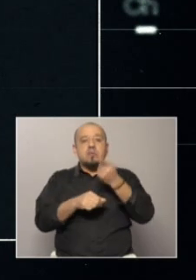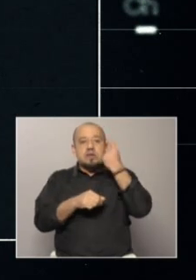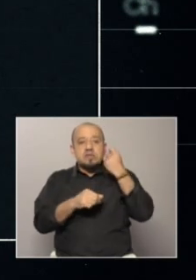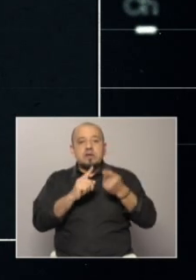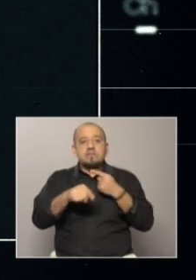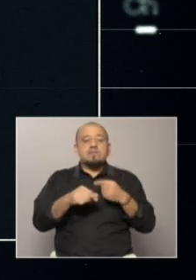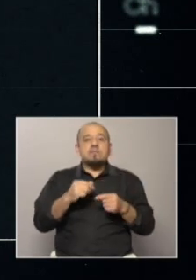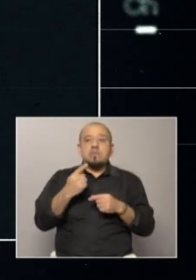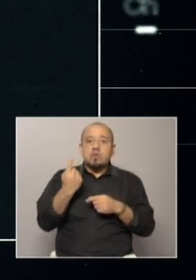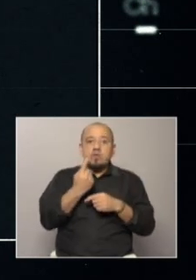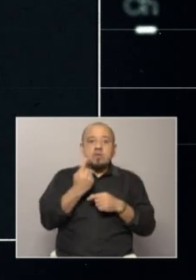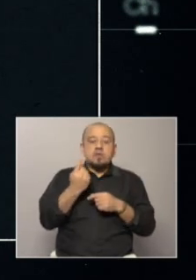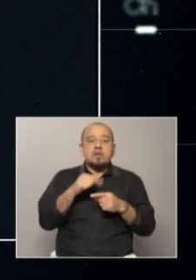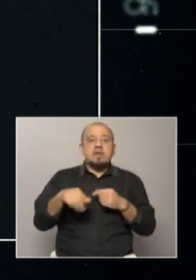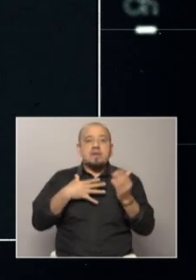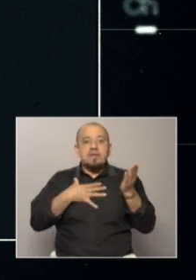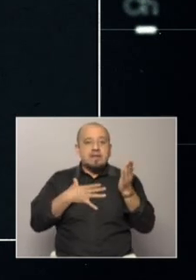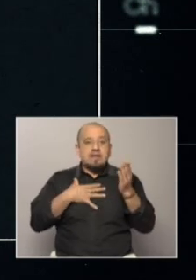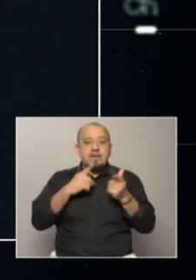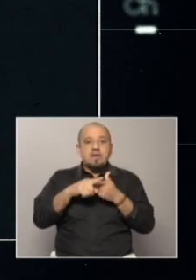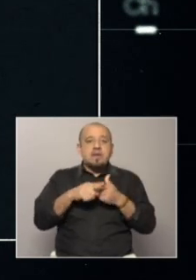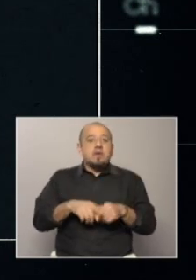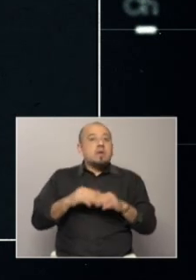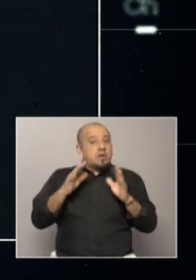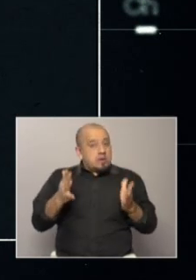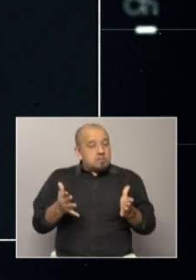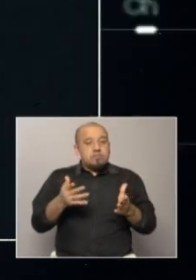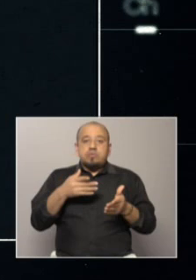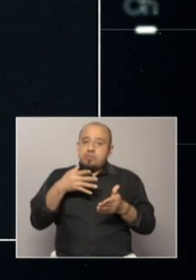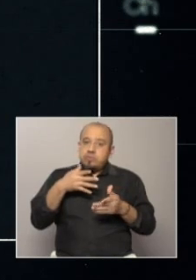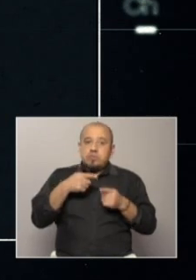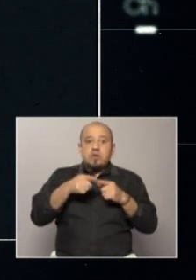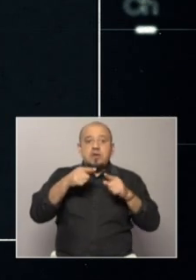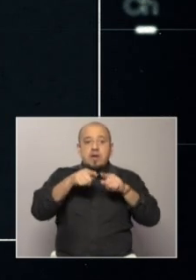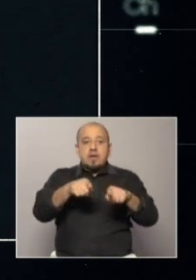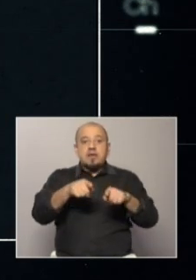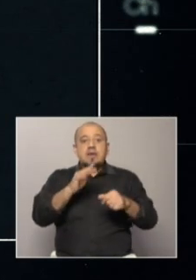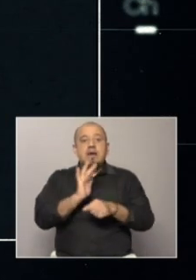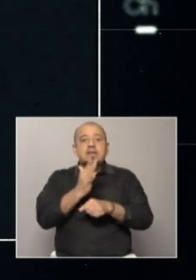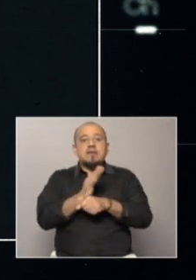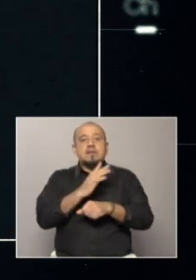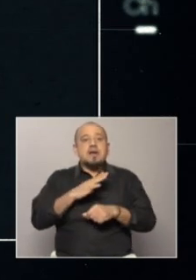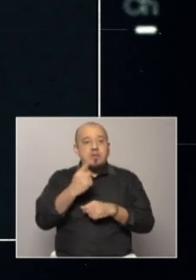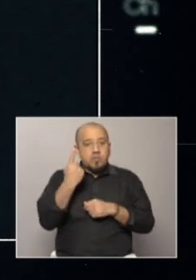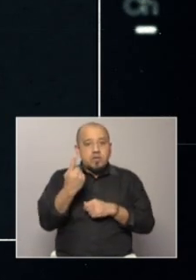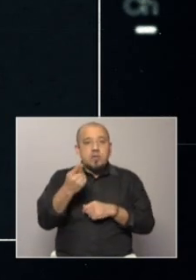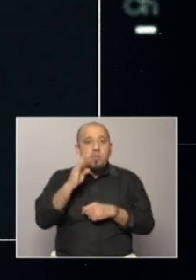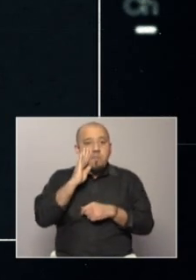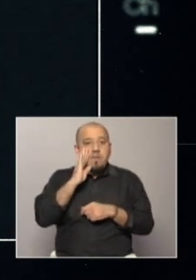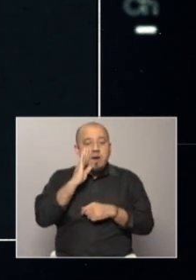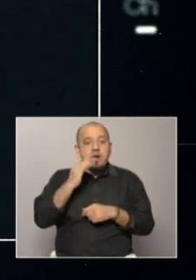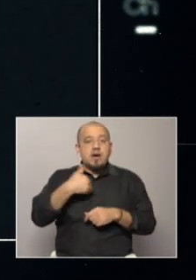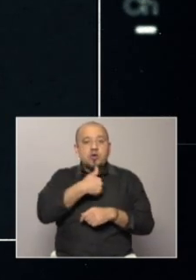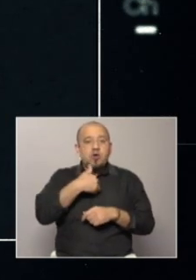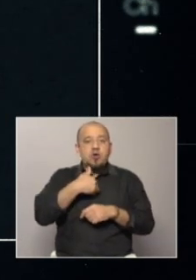un unipersonal llamado La Bailarina de Mangucia, todo un desafío. En el escenario, actriz hay una sola, como la madre, rol